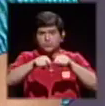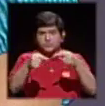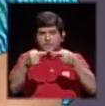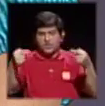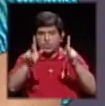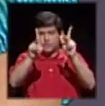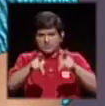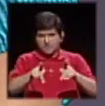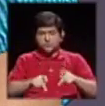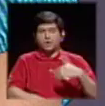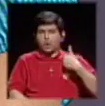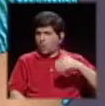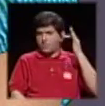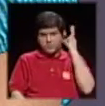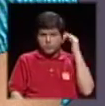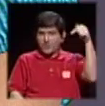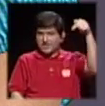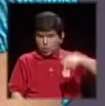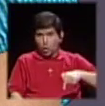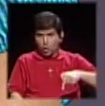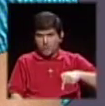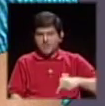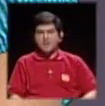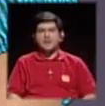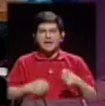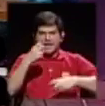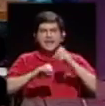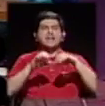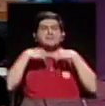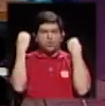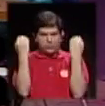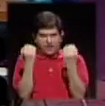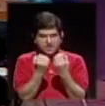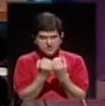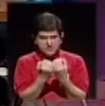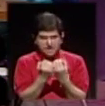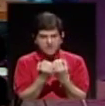las personas, hombres y mujeres hoy, por el crimen organizado,